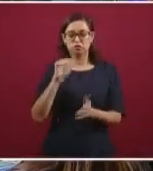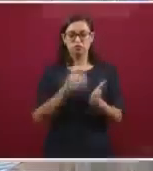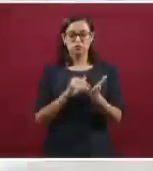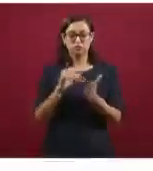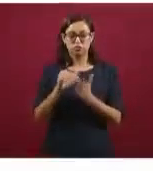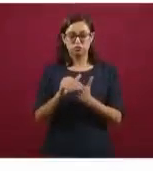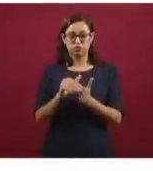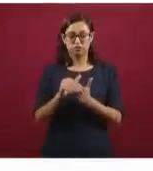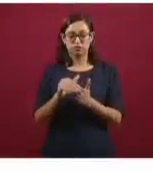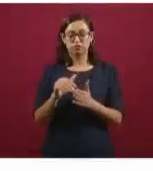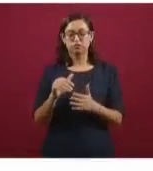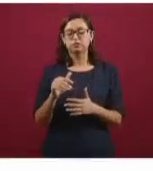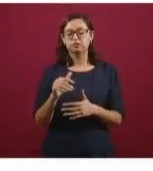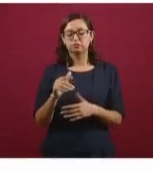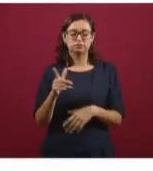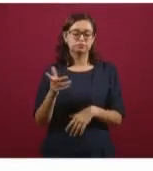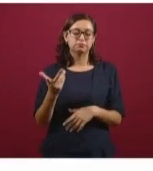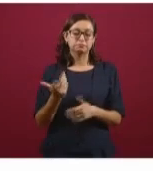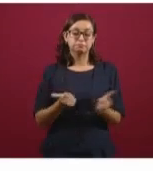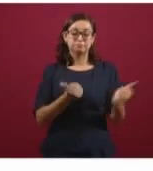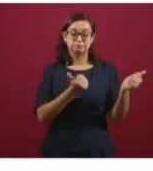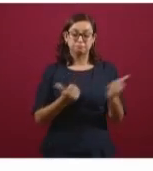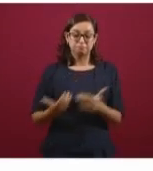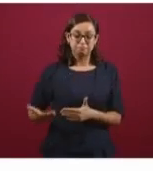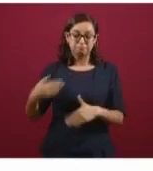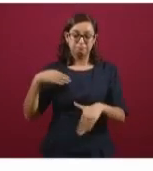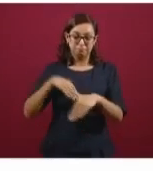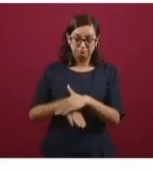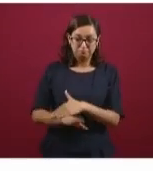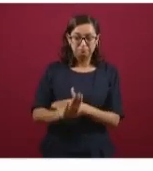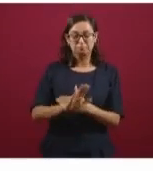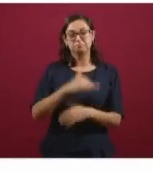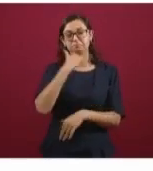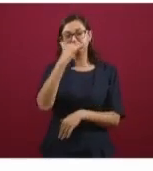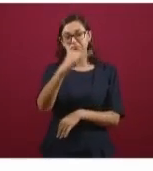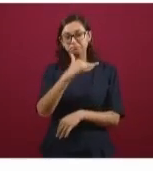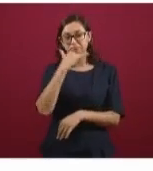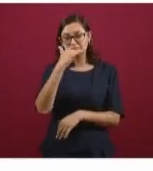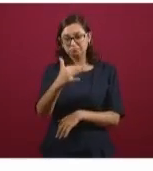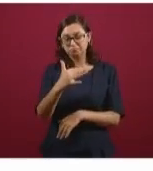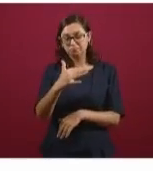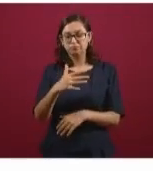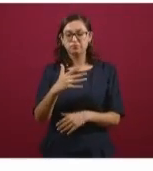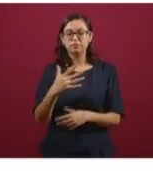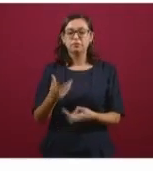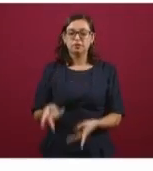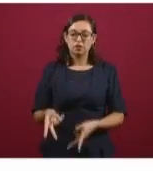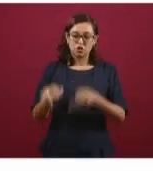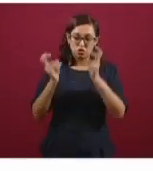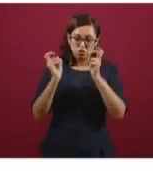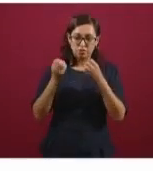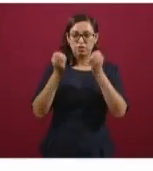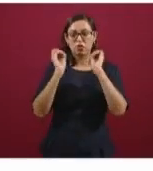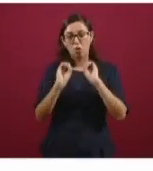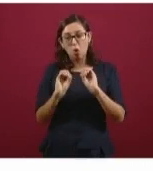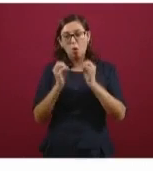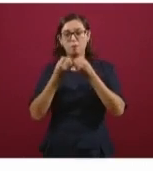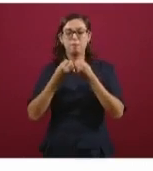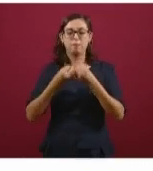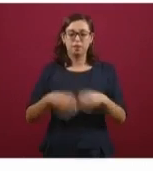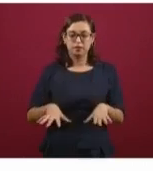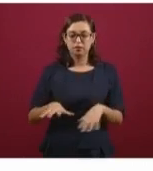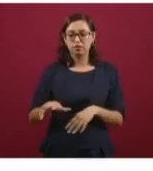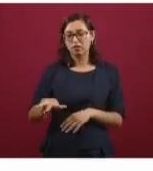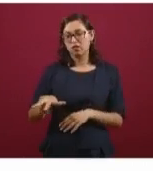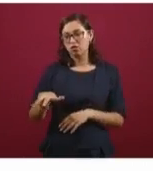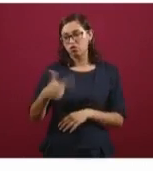millones de armas, no la cantidad que se menciona. Reportadas como robadas y extraviadas, las